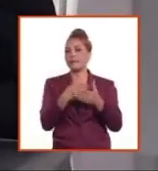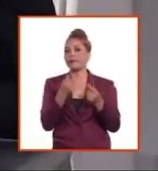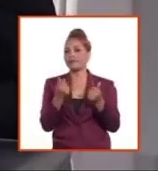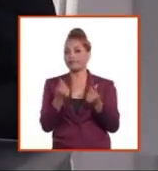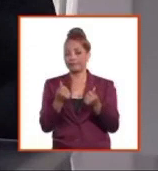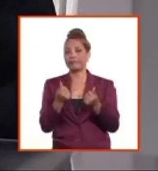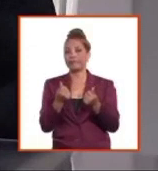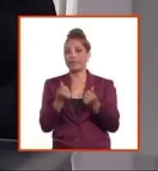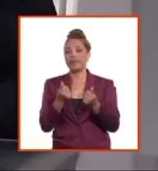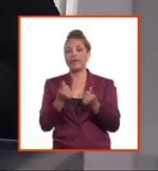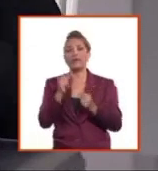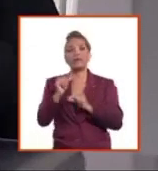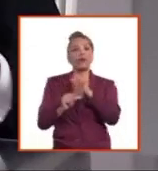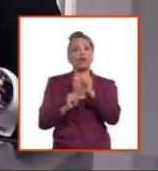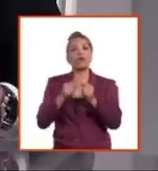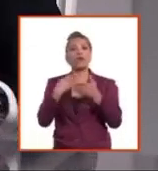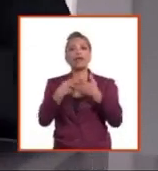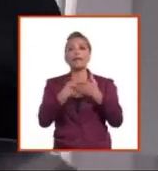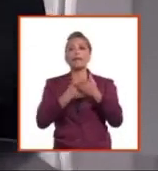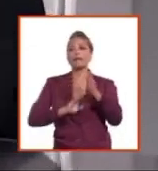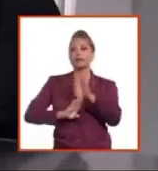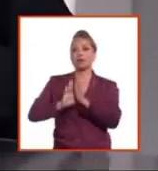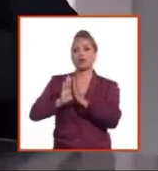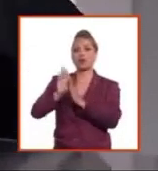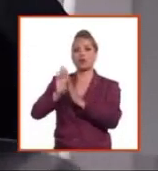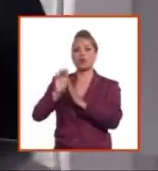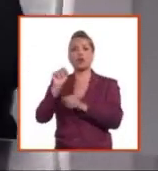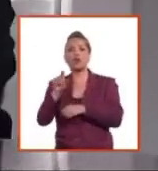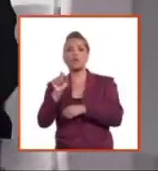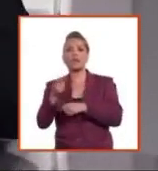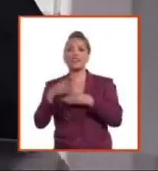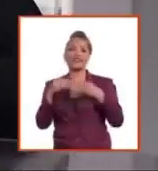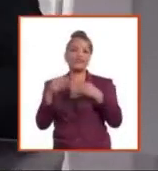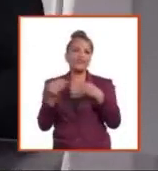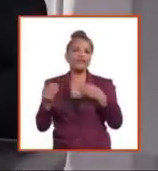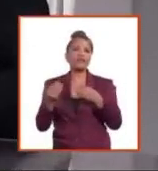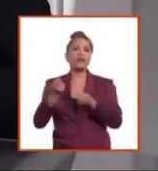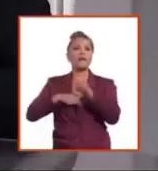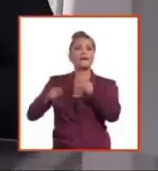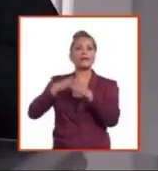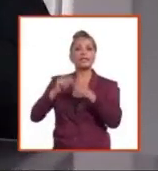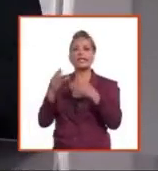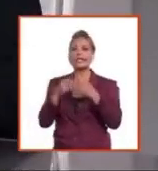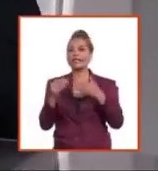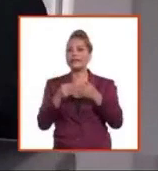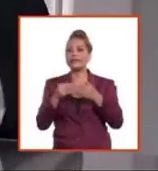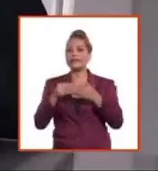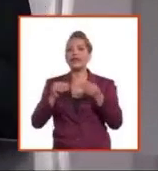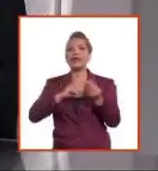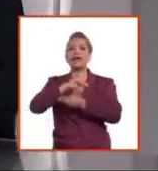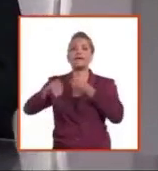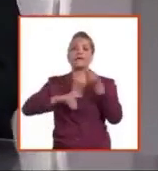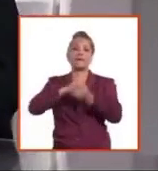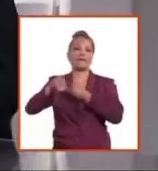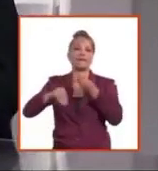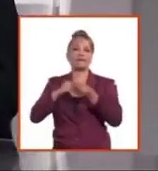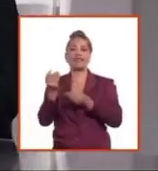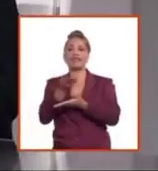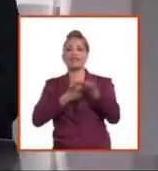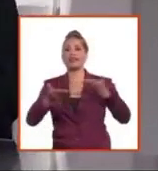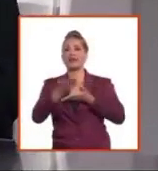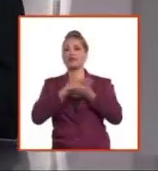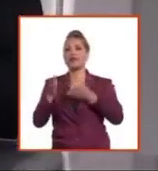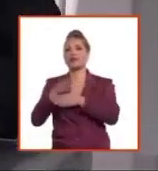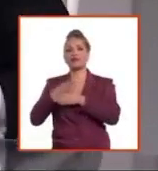pueda después en las empresas autónomamente comprar divisas vender división mercado cambiario interactuar con los actores